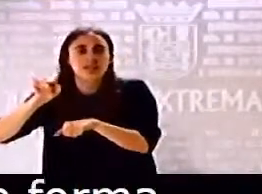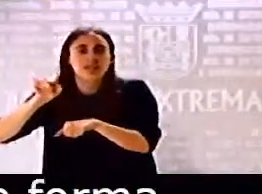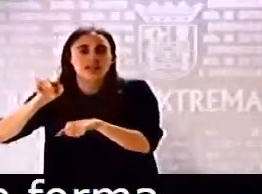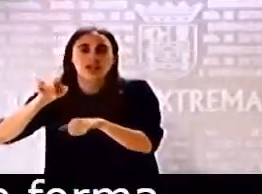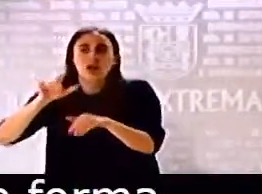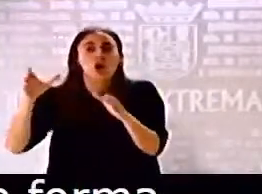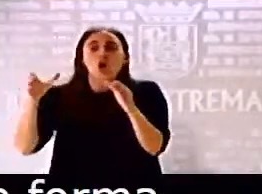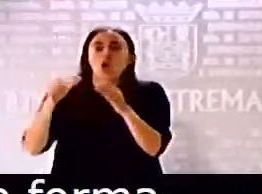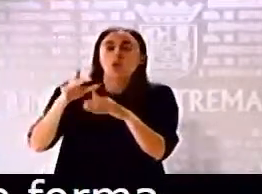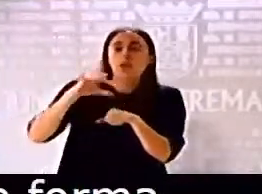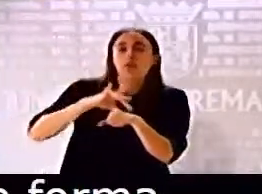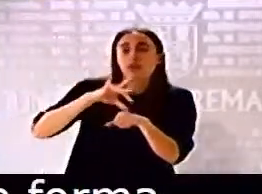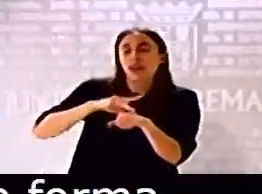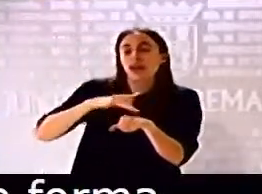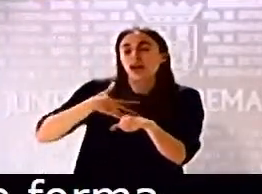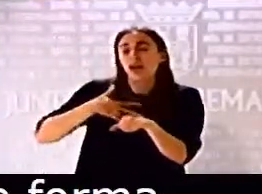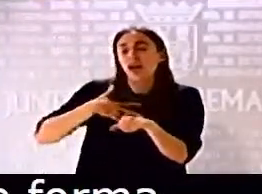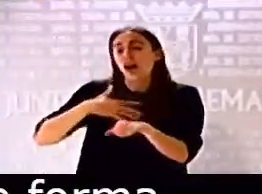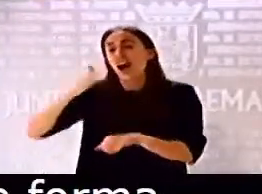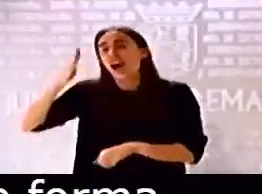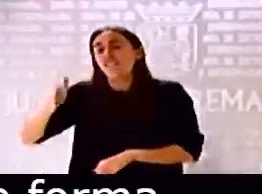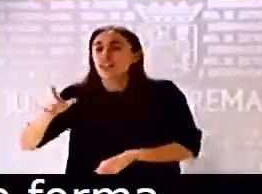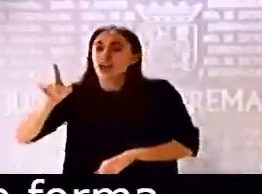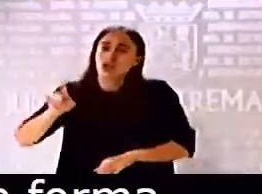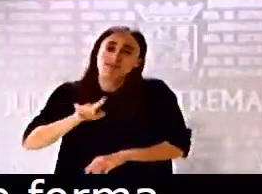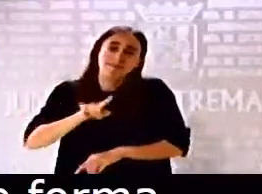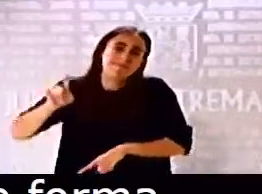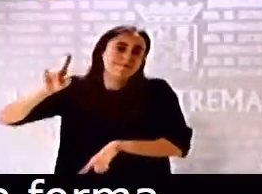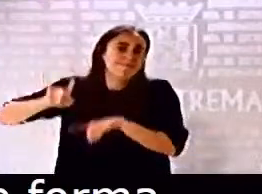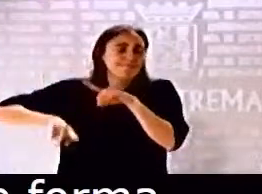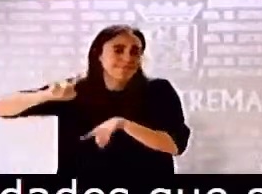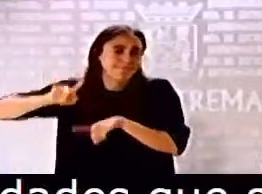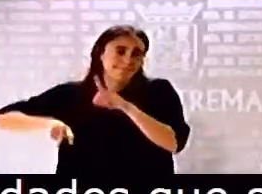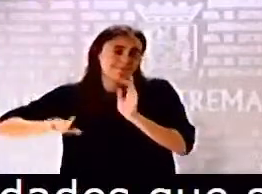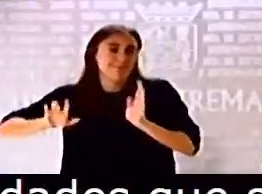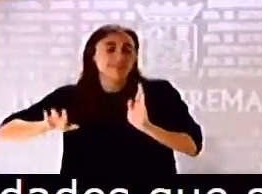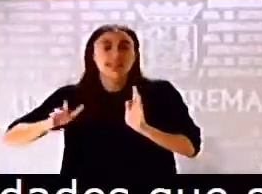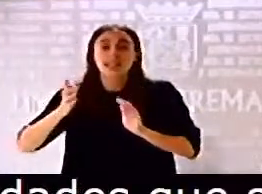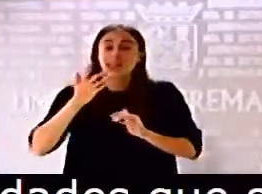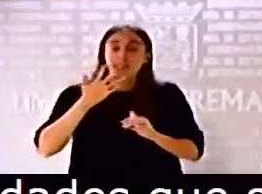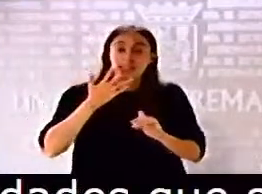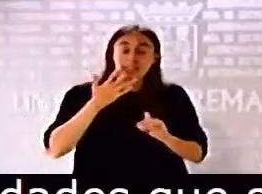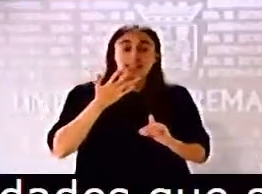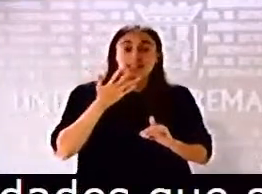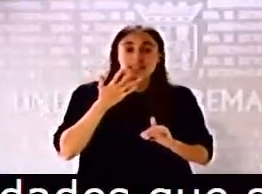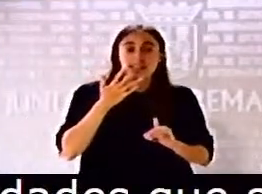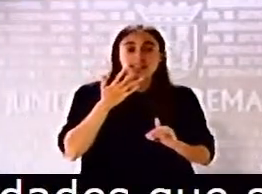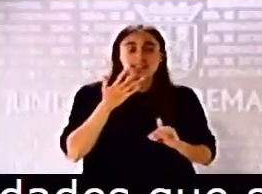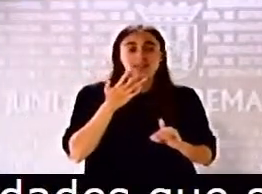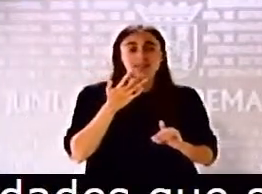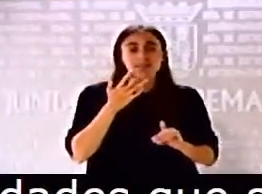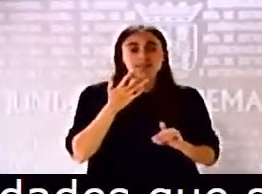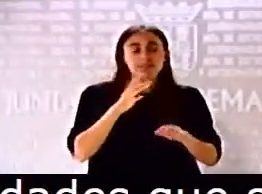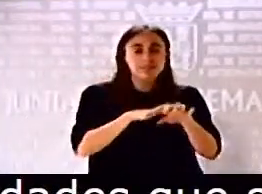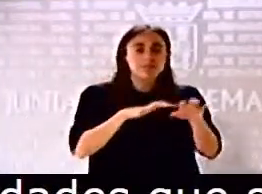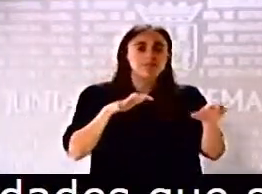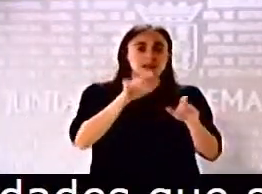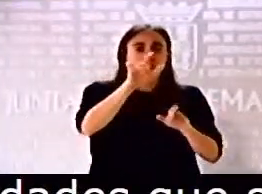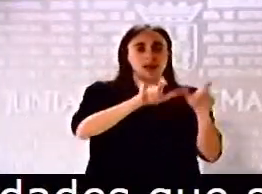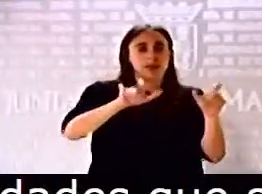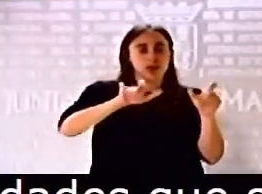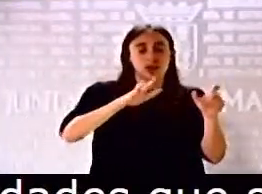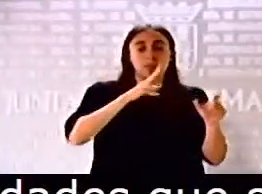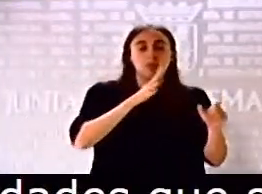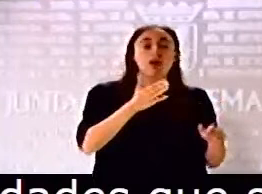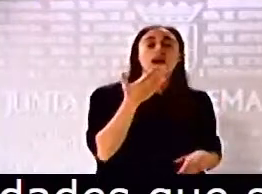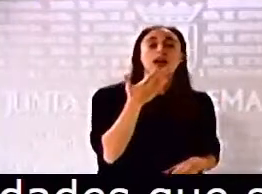relacionados o pueden verse afectados, pero que si conseguimos vacunar a una gran parte de la población por criterios